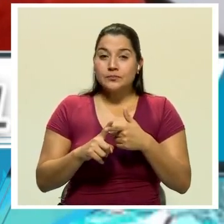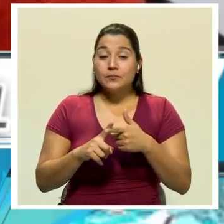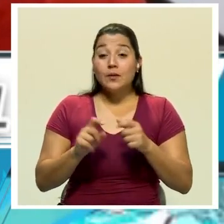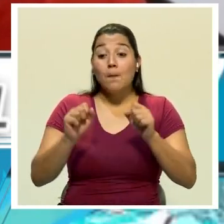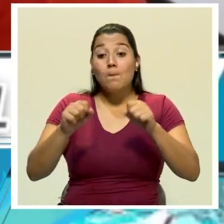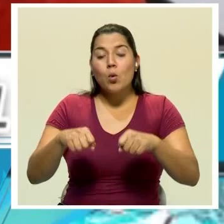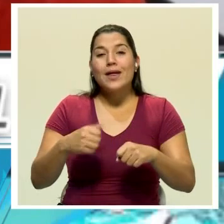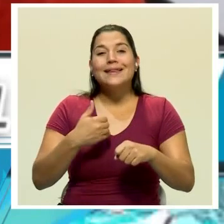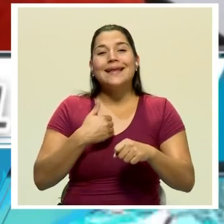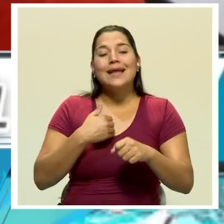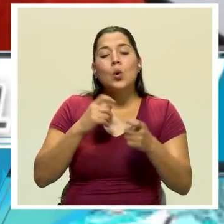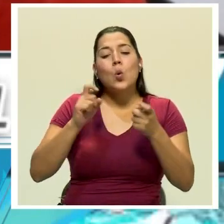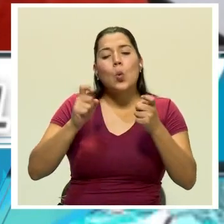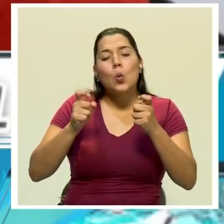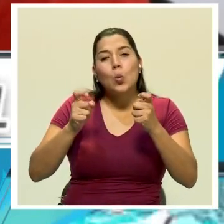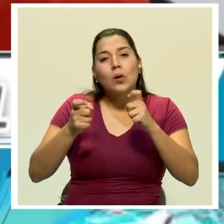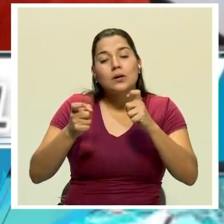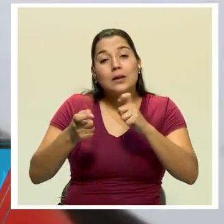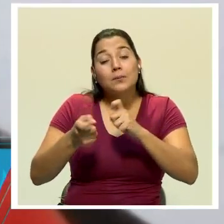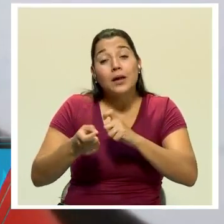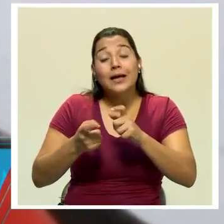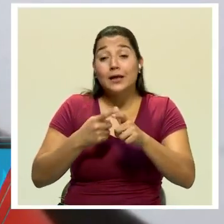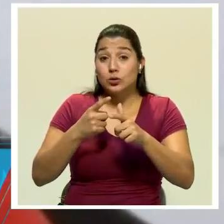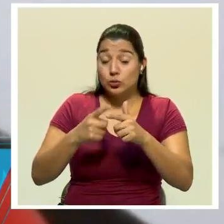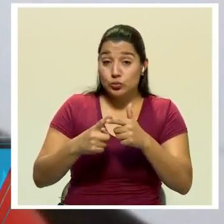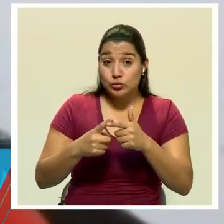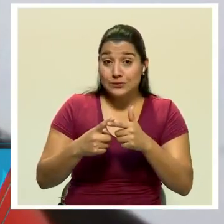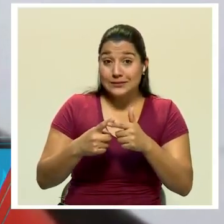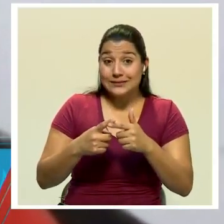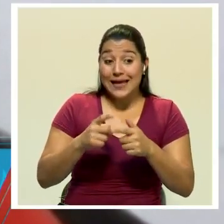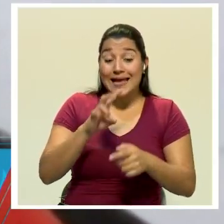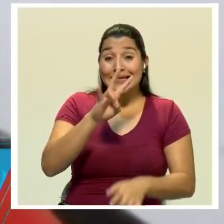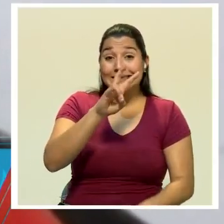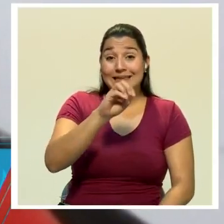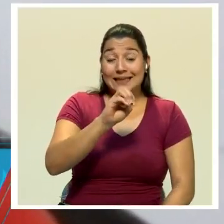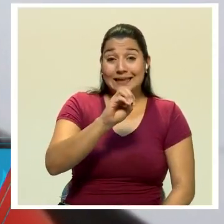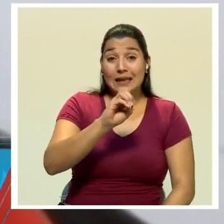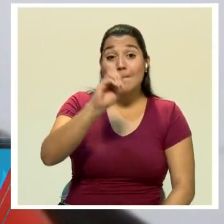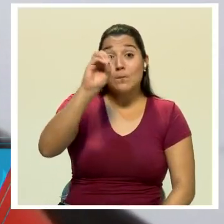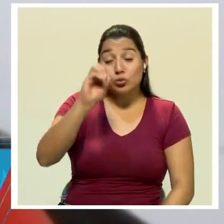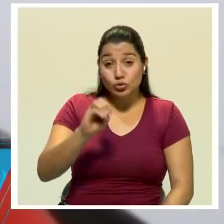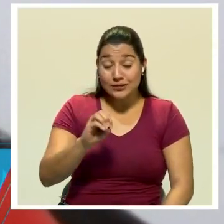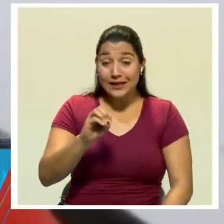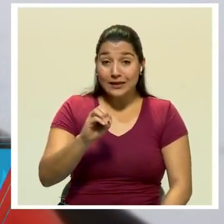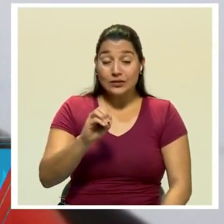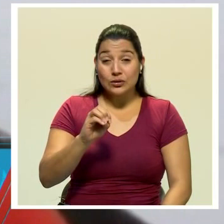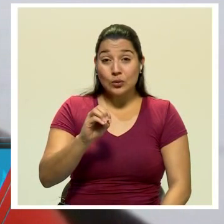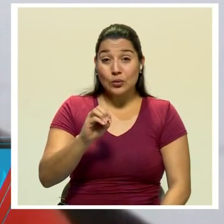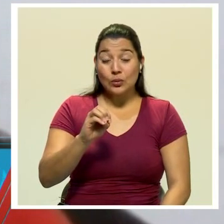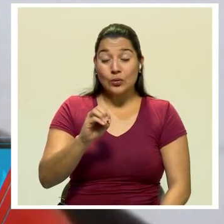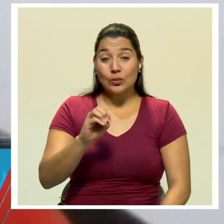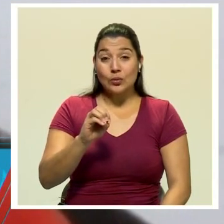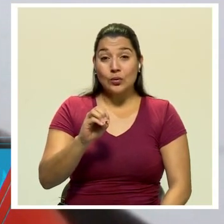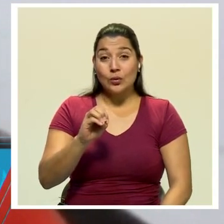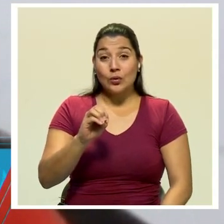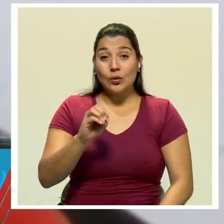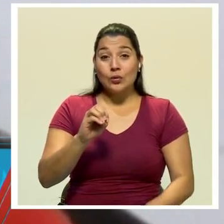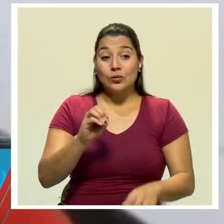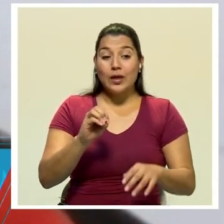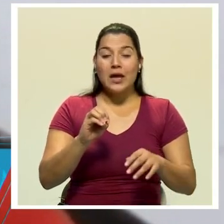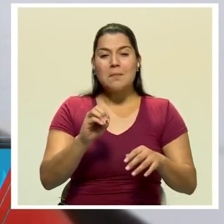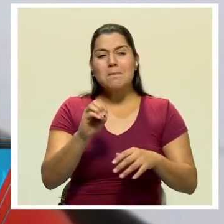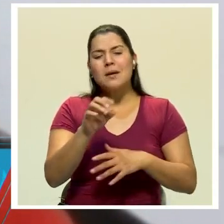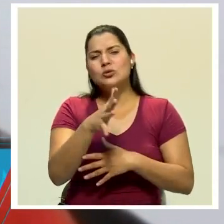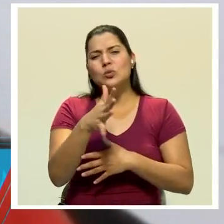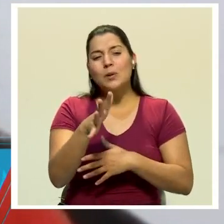cambio paulatino, que vamos a trasladar el 70% de la demanda sería del vehículo